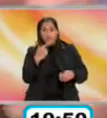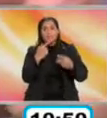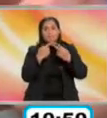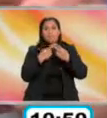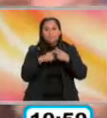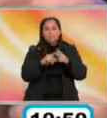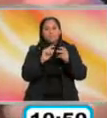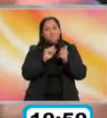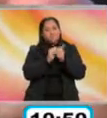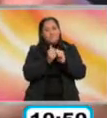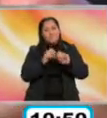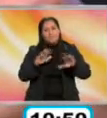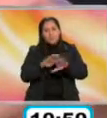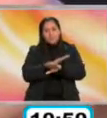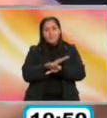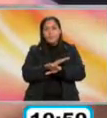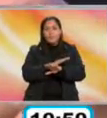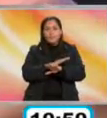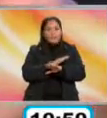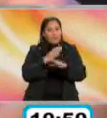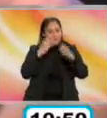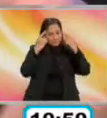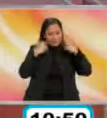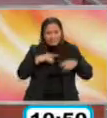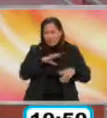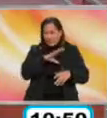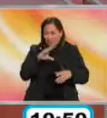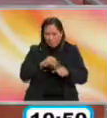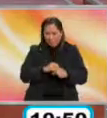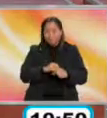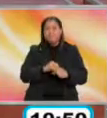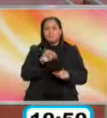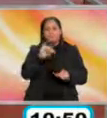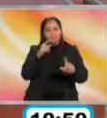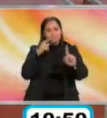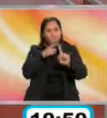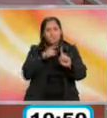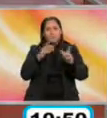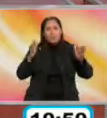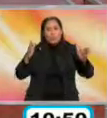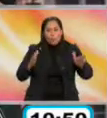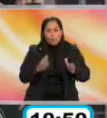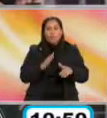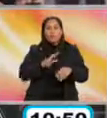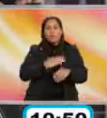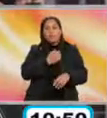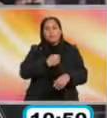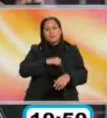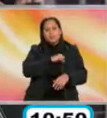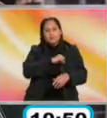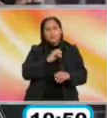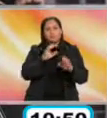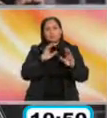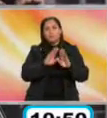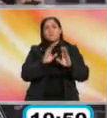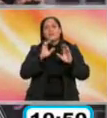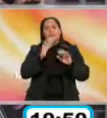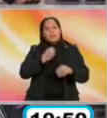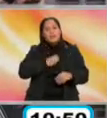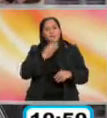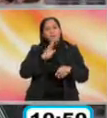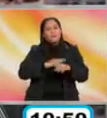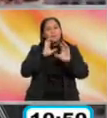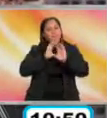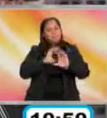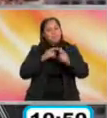tu transformación de todo a todo, ¿no es así? Sí, lo que hicimos fue perder peso por un tema de salud, de aguantar mejor en los conciertos. Ajá.